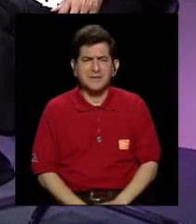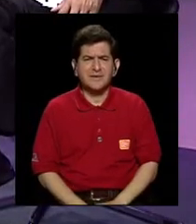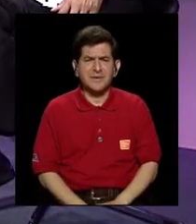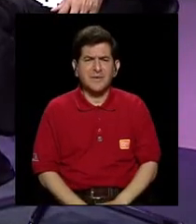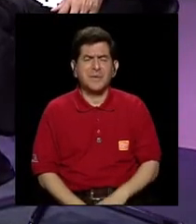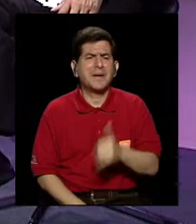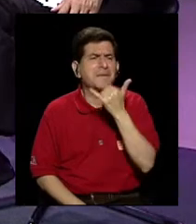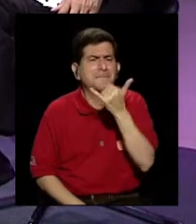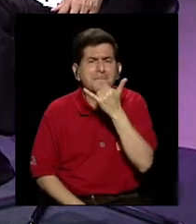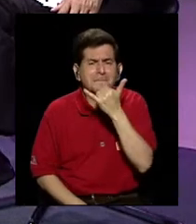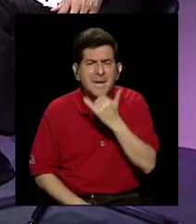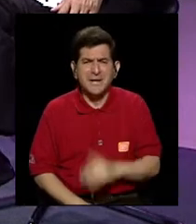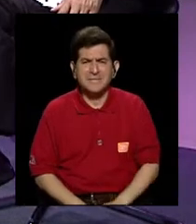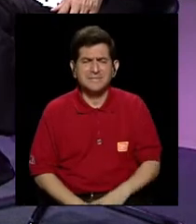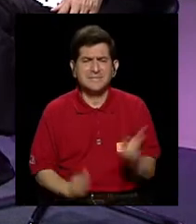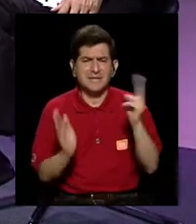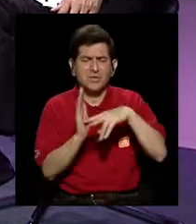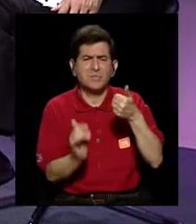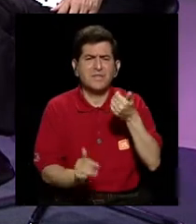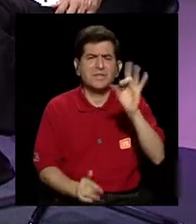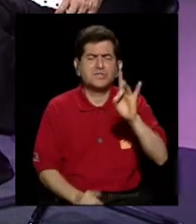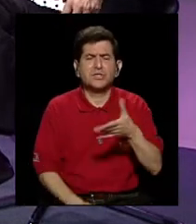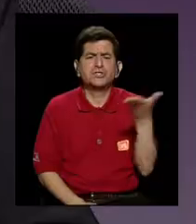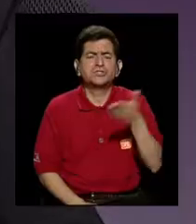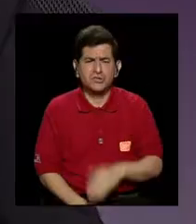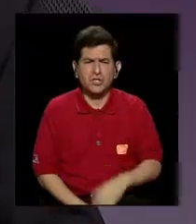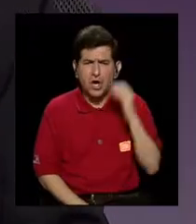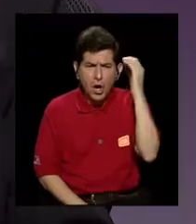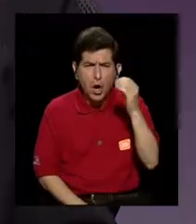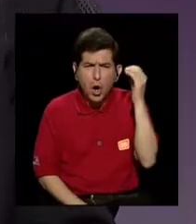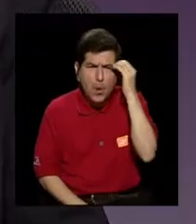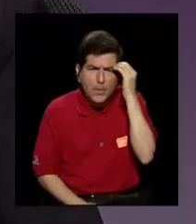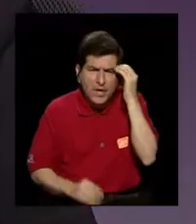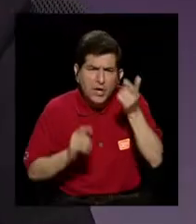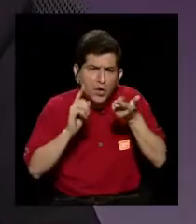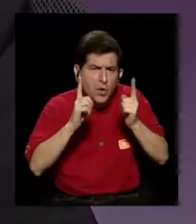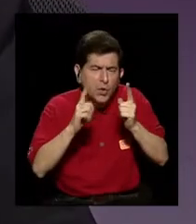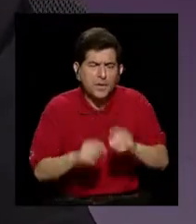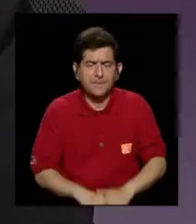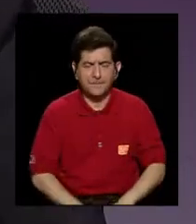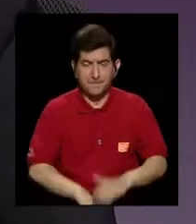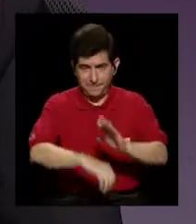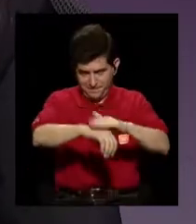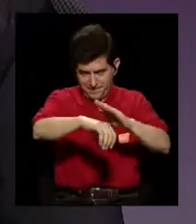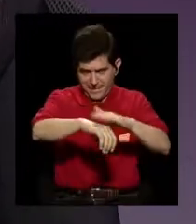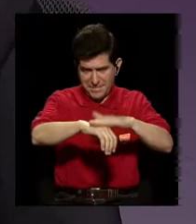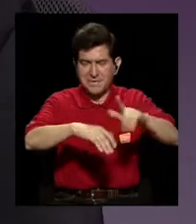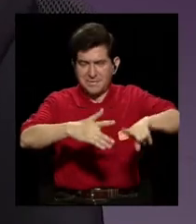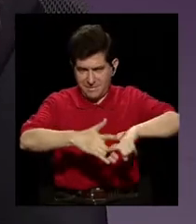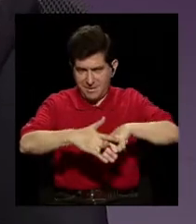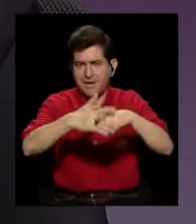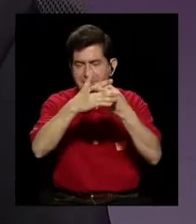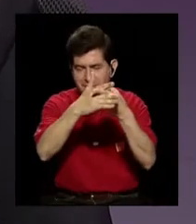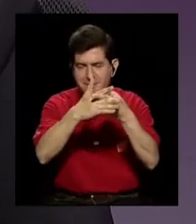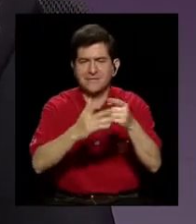¿Qué está pasando en este 2018? Bueno, si me permite comenzar